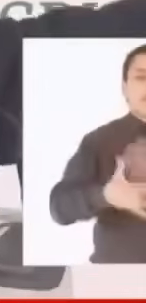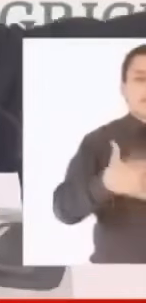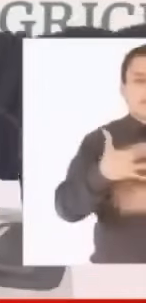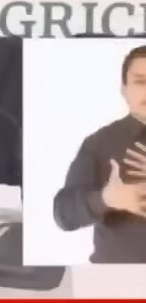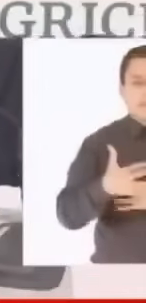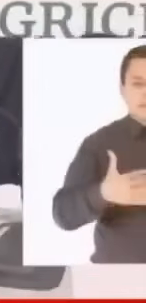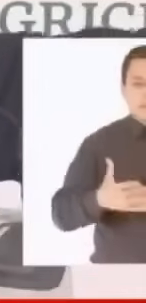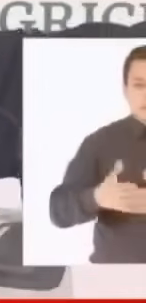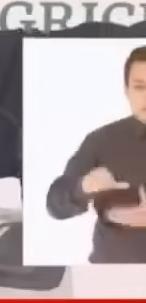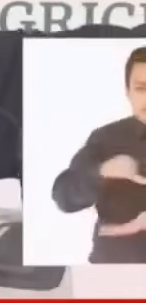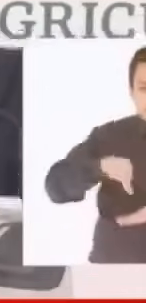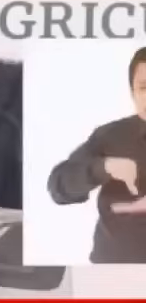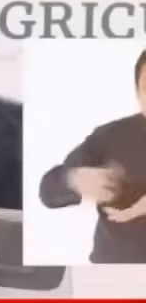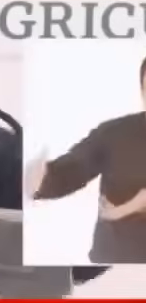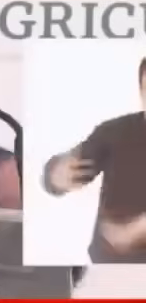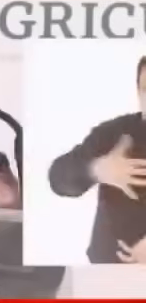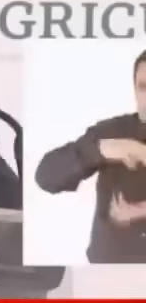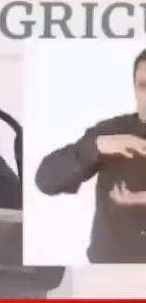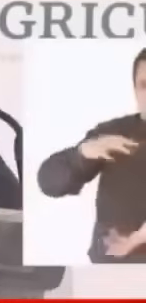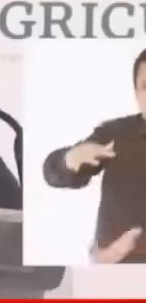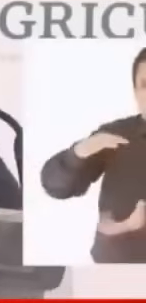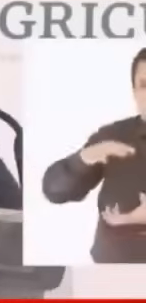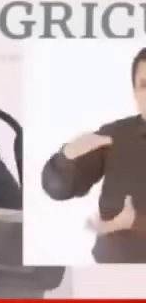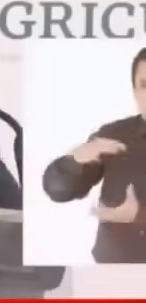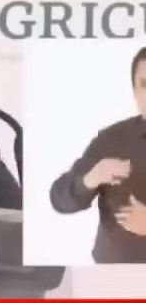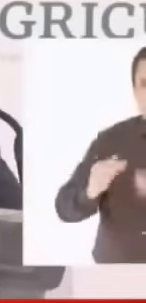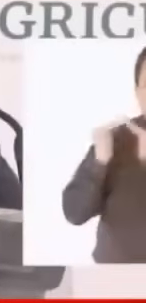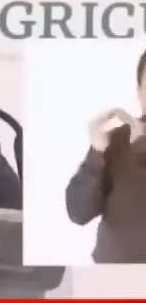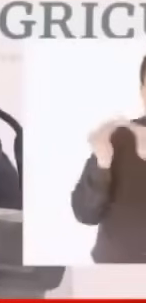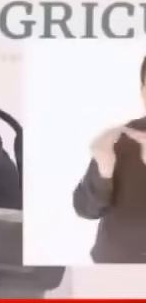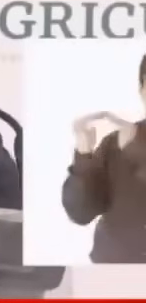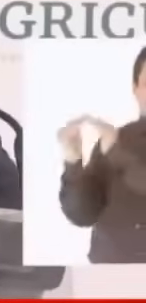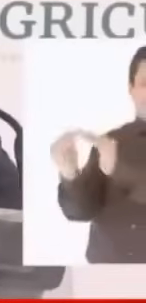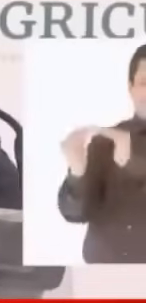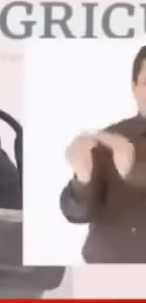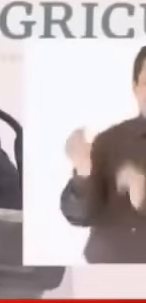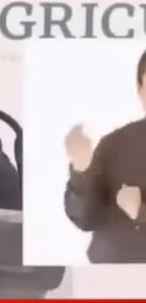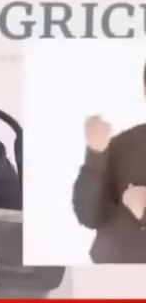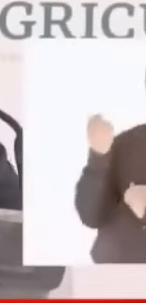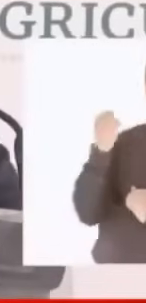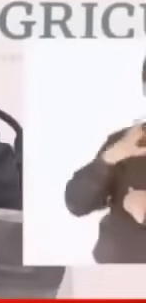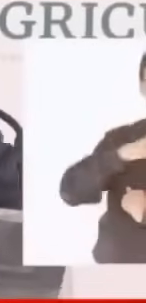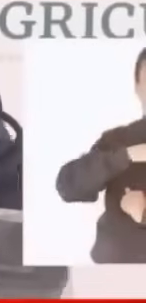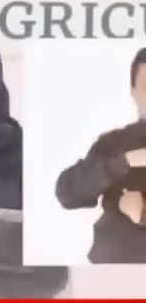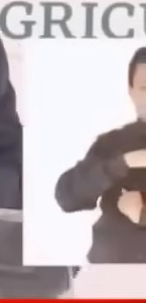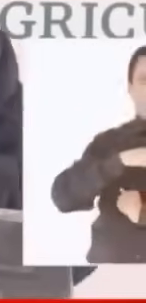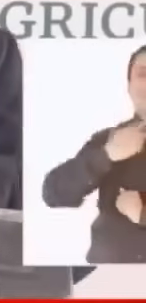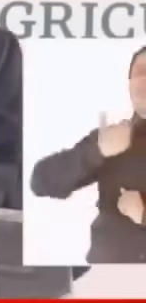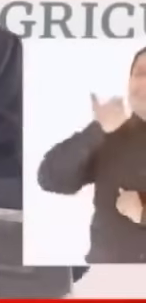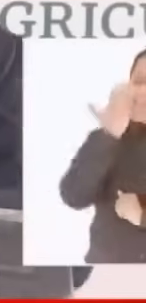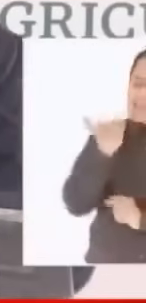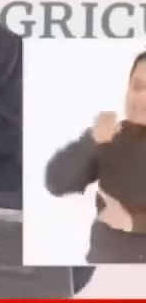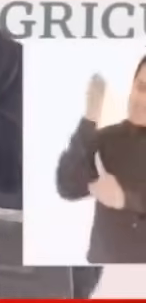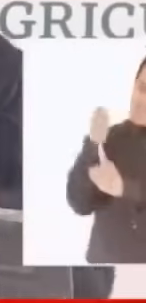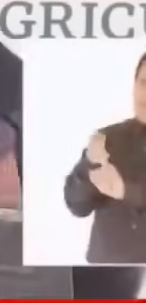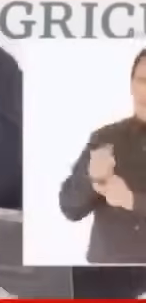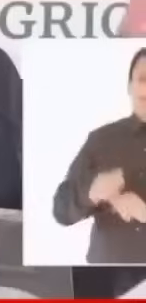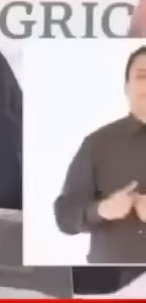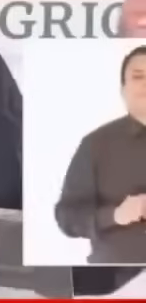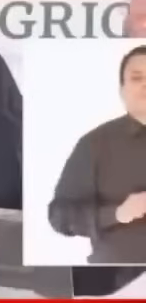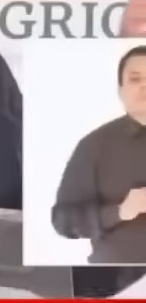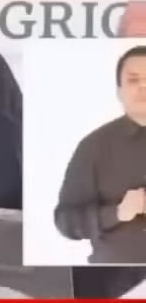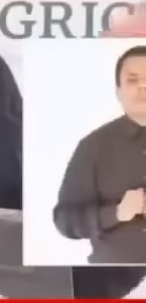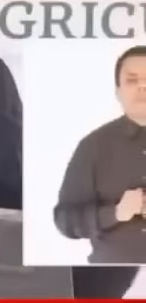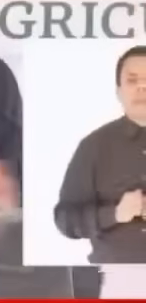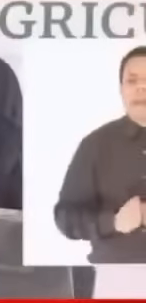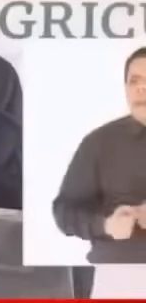dice, sea quien sea, y si incluso Ovalle, quien era el director entonces de Segalmex, está